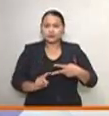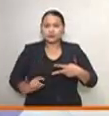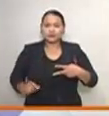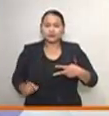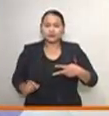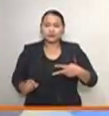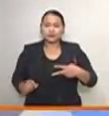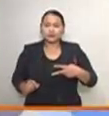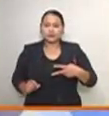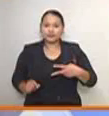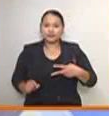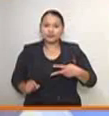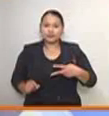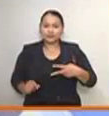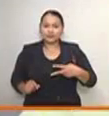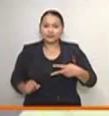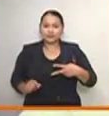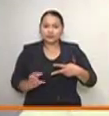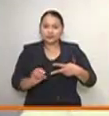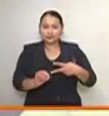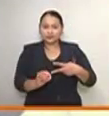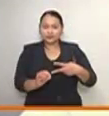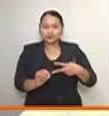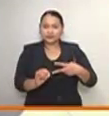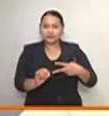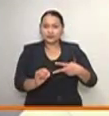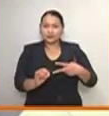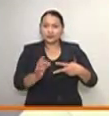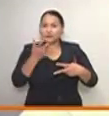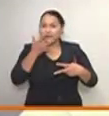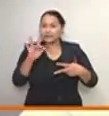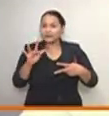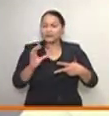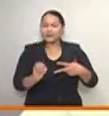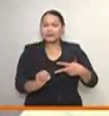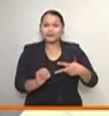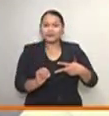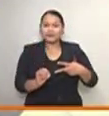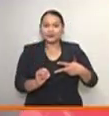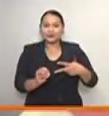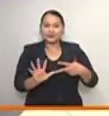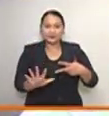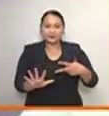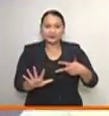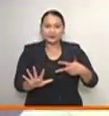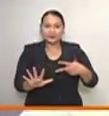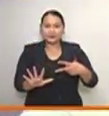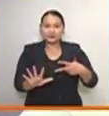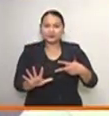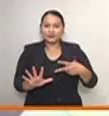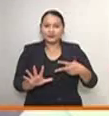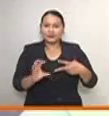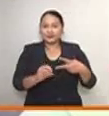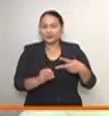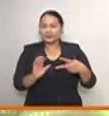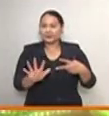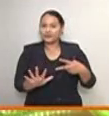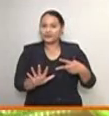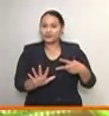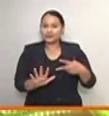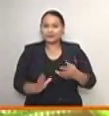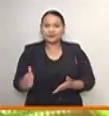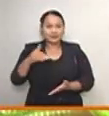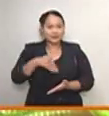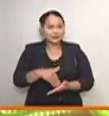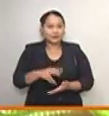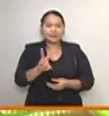dígito. Y ese es el 0, siguiente dígito, suerte. Y ese es el 5, segundo número premiado es el 05. Reitero